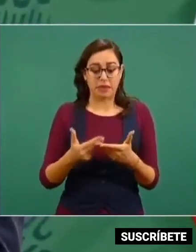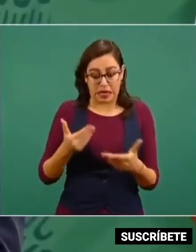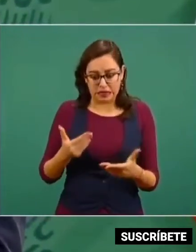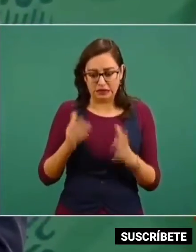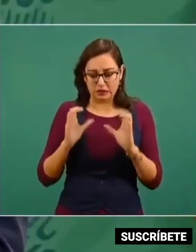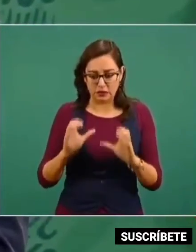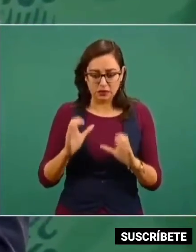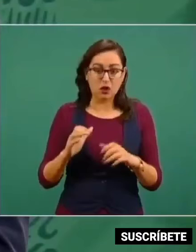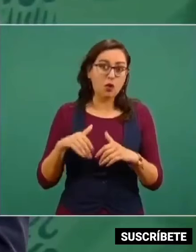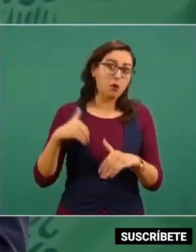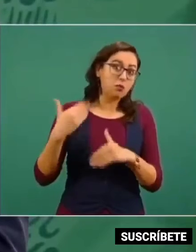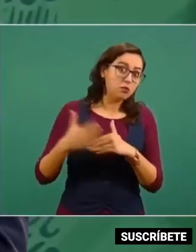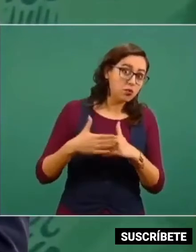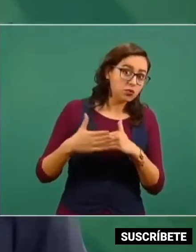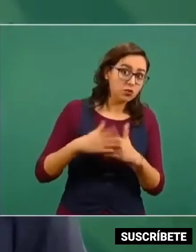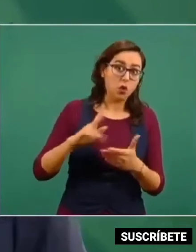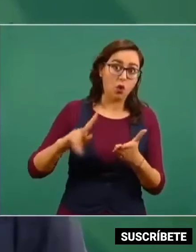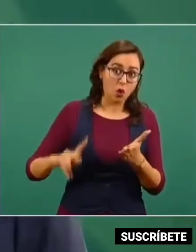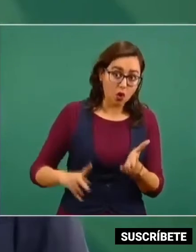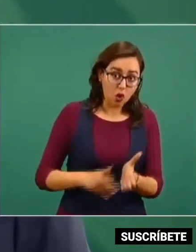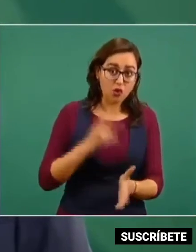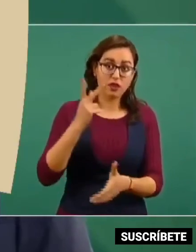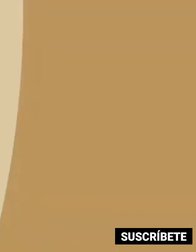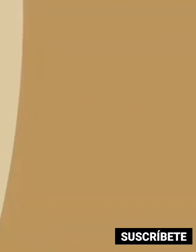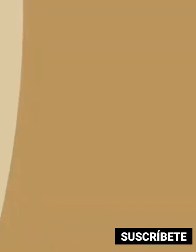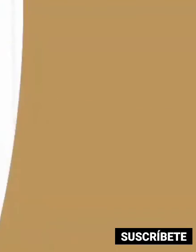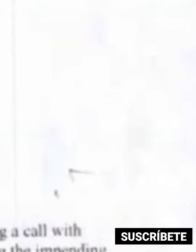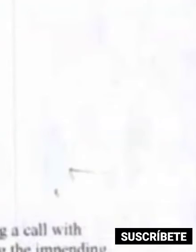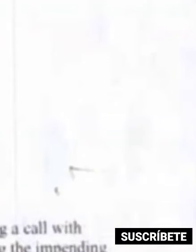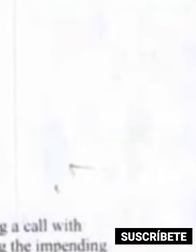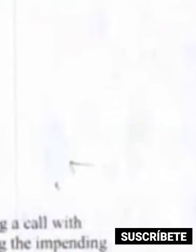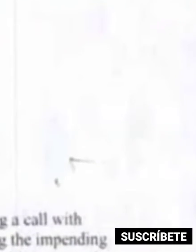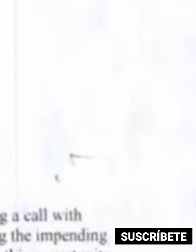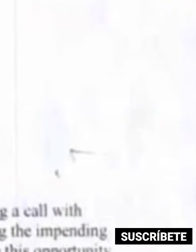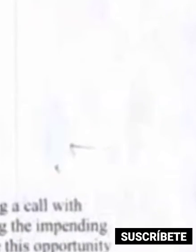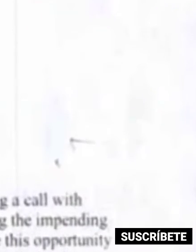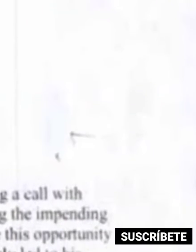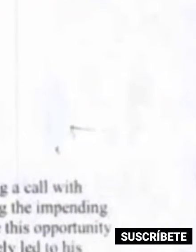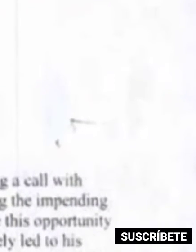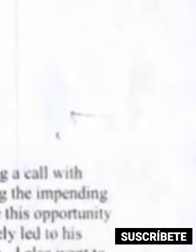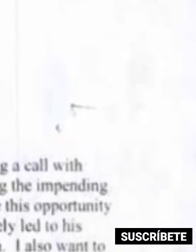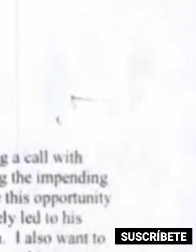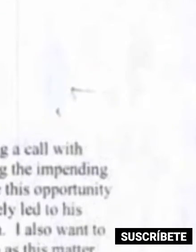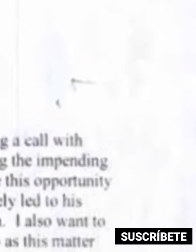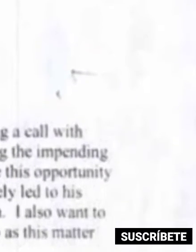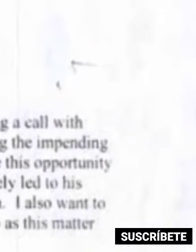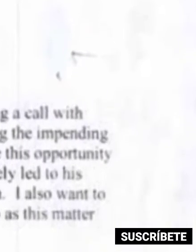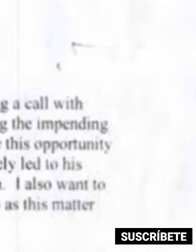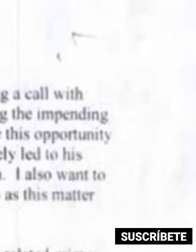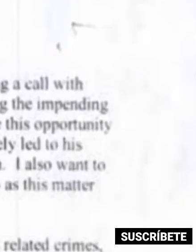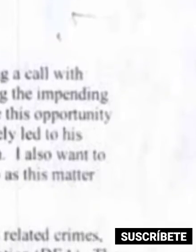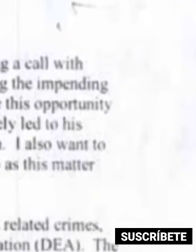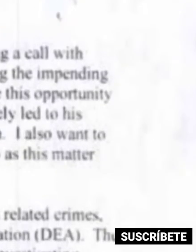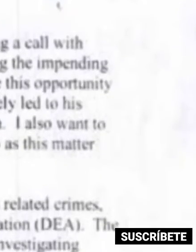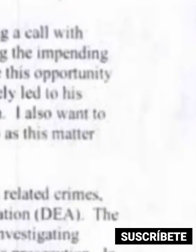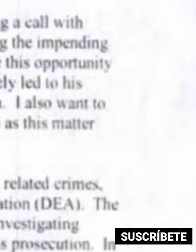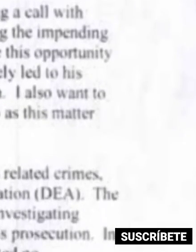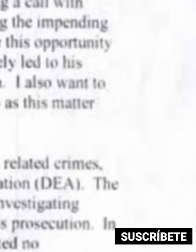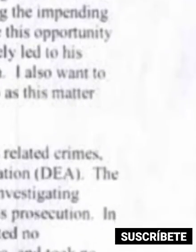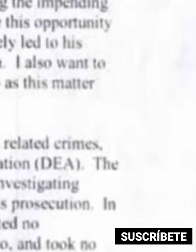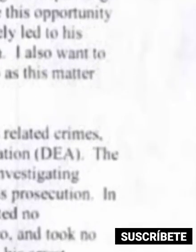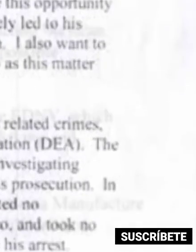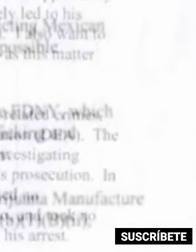a cometer delitos. De manera inédita, el presidente Andrés Manuel López Obrador